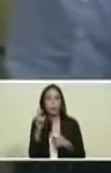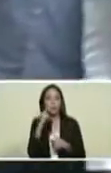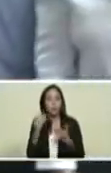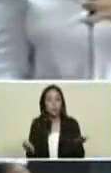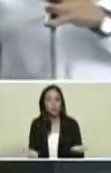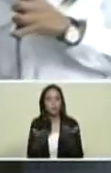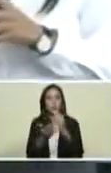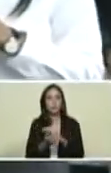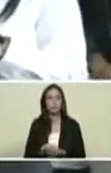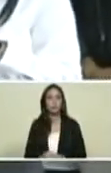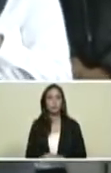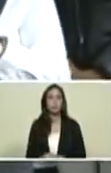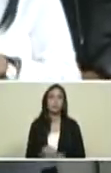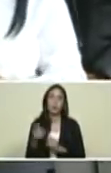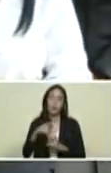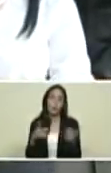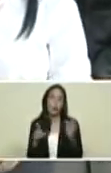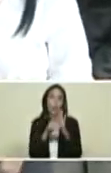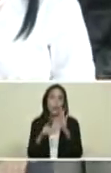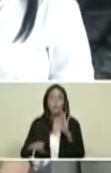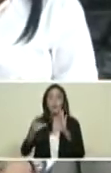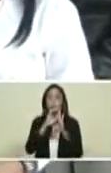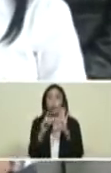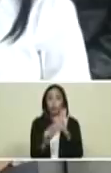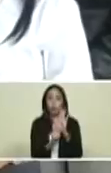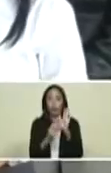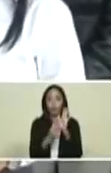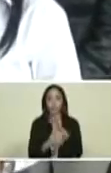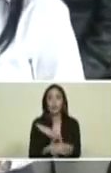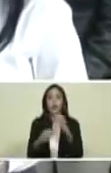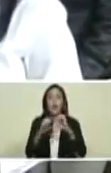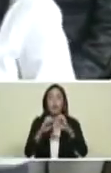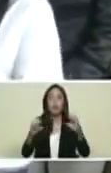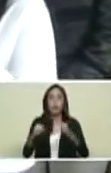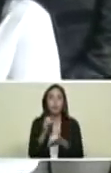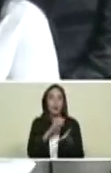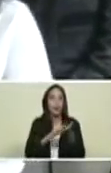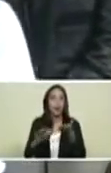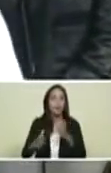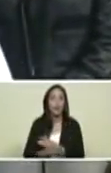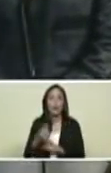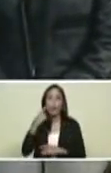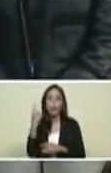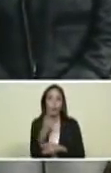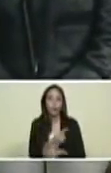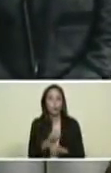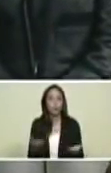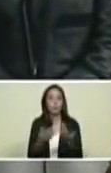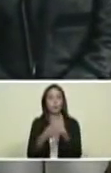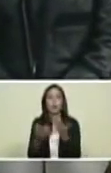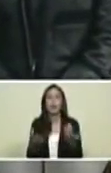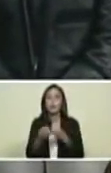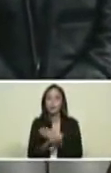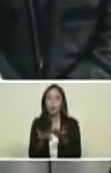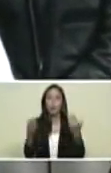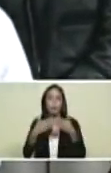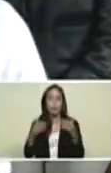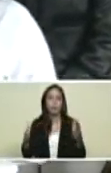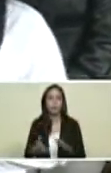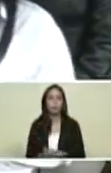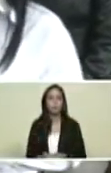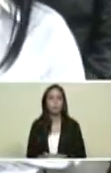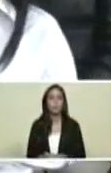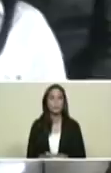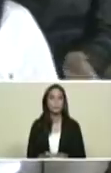por garantizar un derecho consagrado en nuestra Constitución como es la educación gratuita y de acceso universal para todos y para todas.